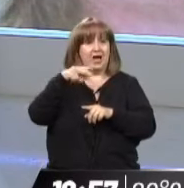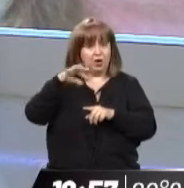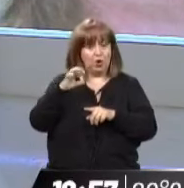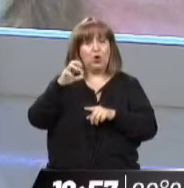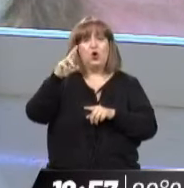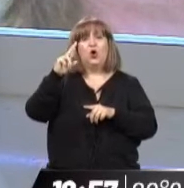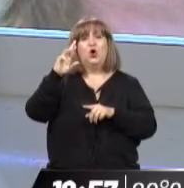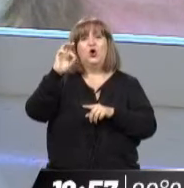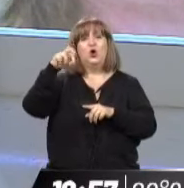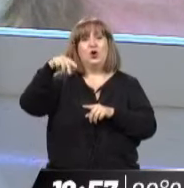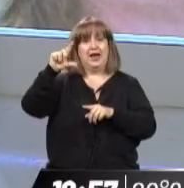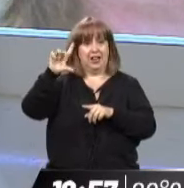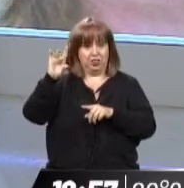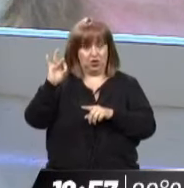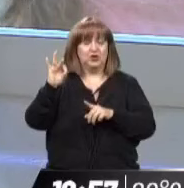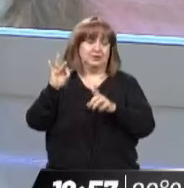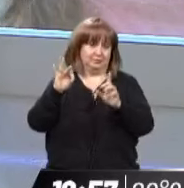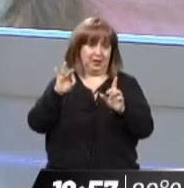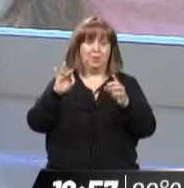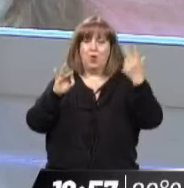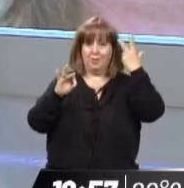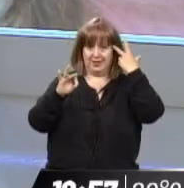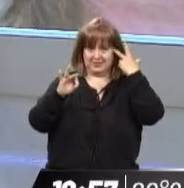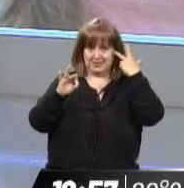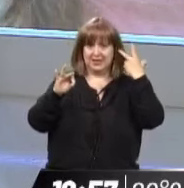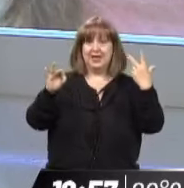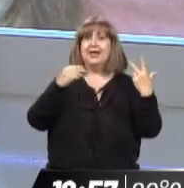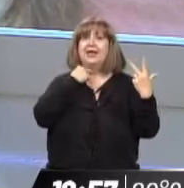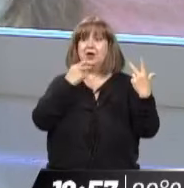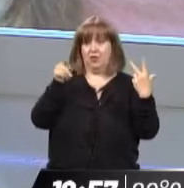Messi. Y sí, lo tenía como ídolo. A ver, Messi es Messi, por eso lo que representa para muchos chicos.